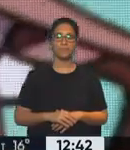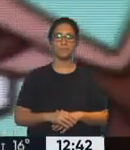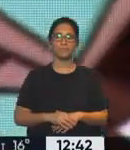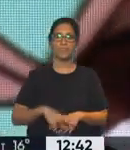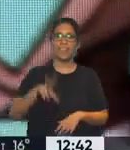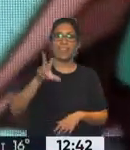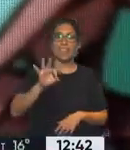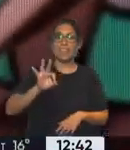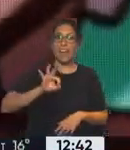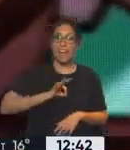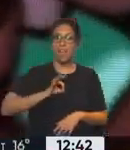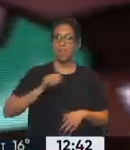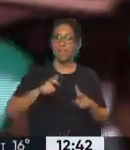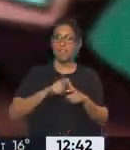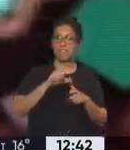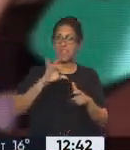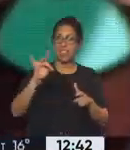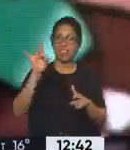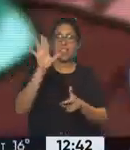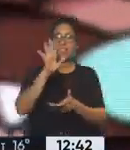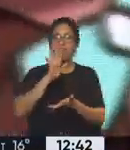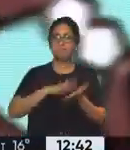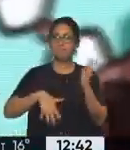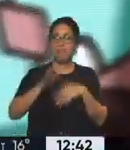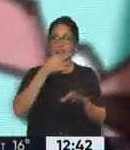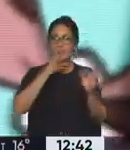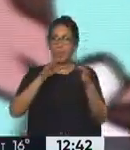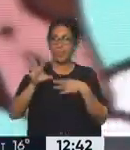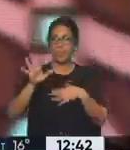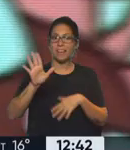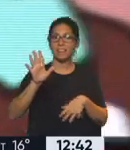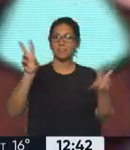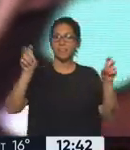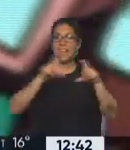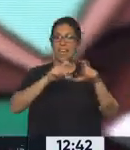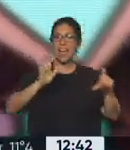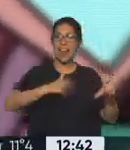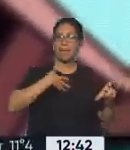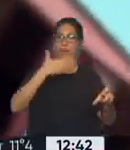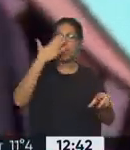más vendido del rock nacional, Del Amor Después del Amor, que también tuvo su homenaje.